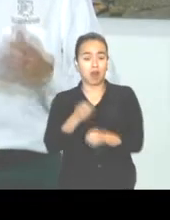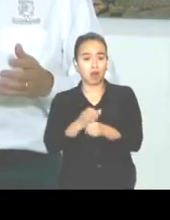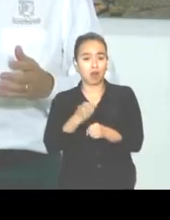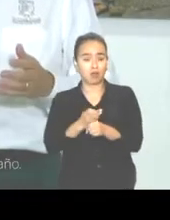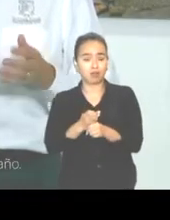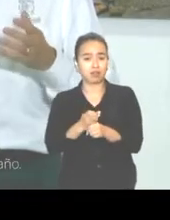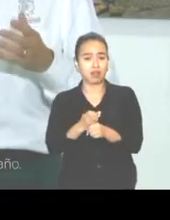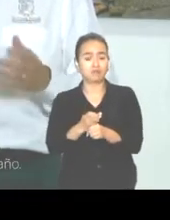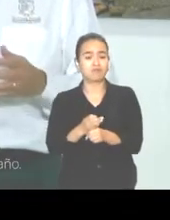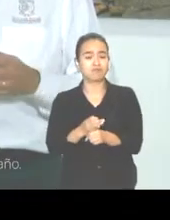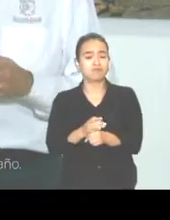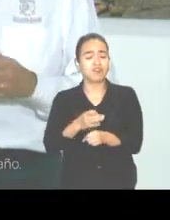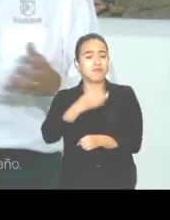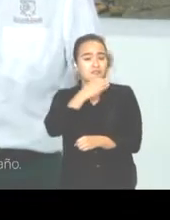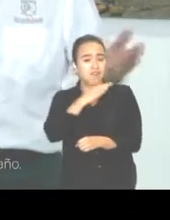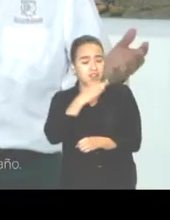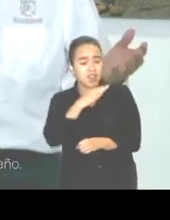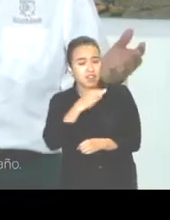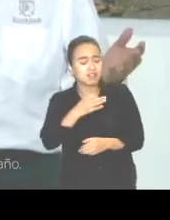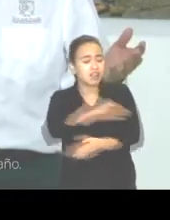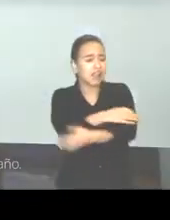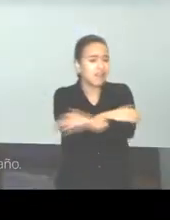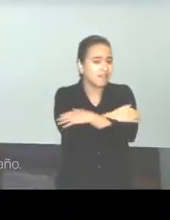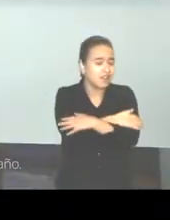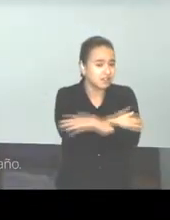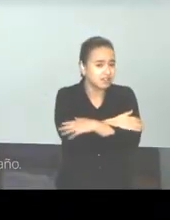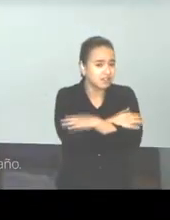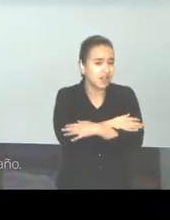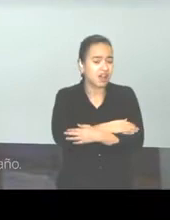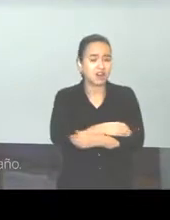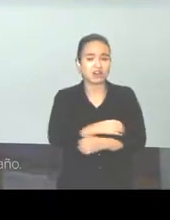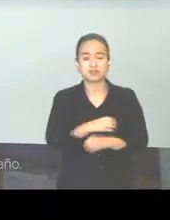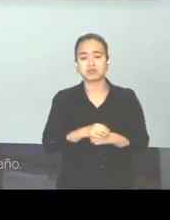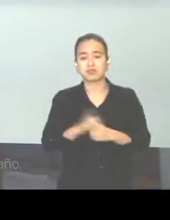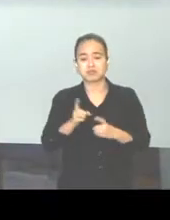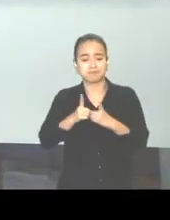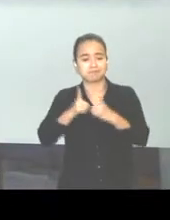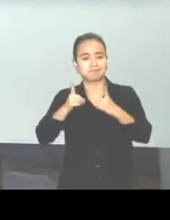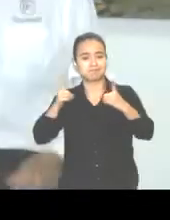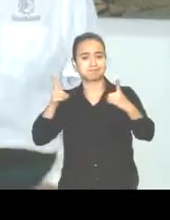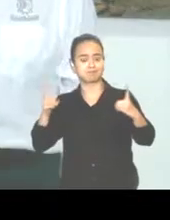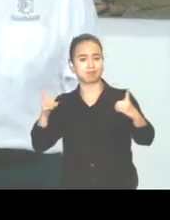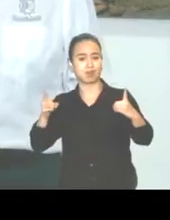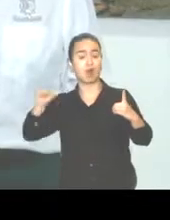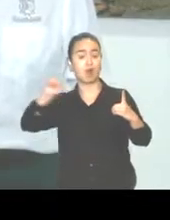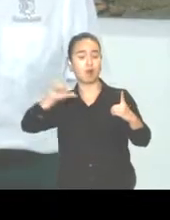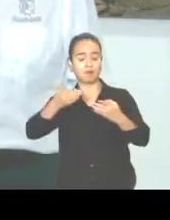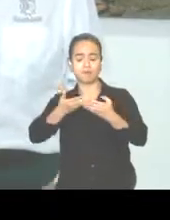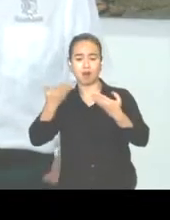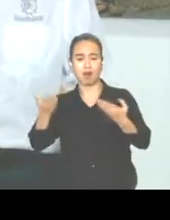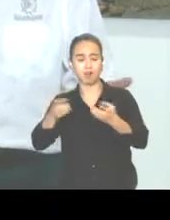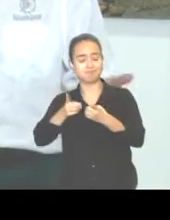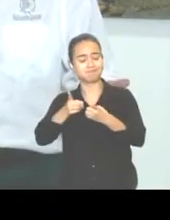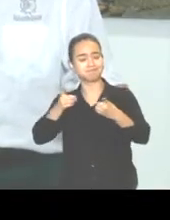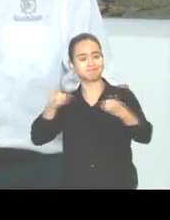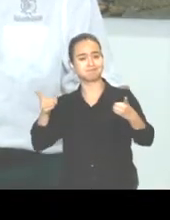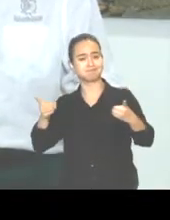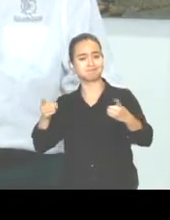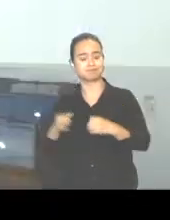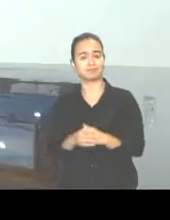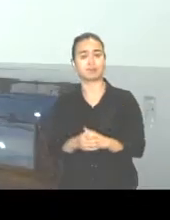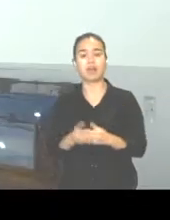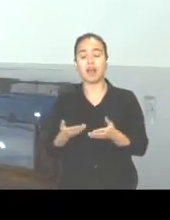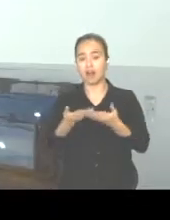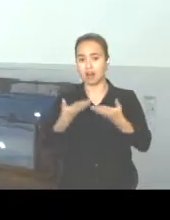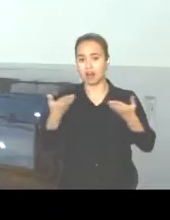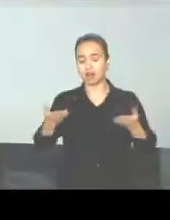de festejarlas y de abrazarlas como tradicionalmente lo hacemos cada año. Hoy, a distancia, compartimos con